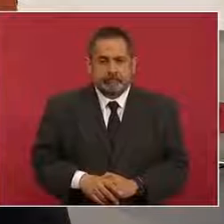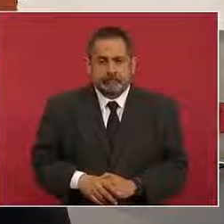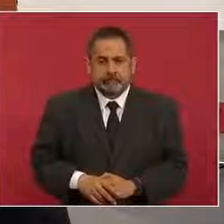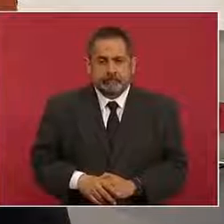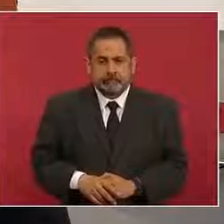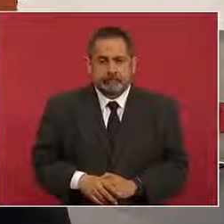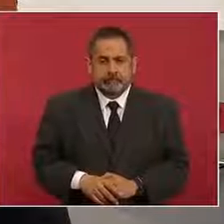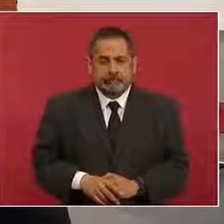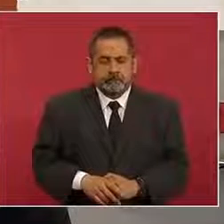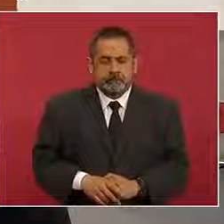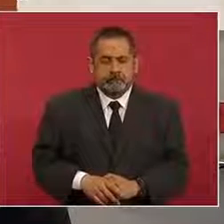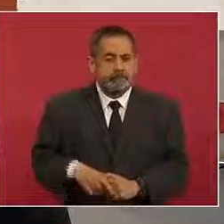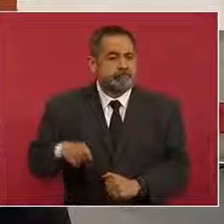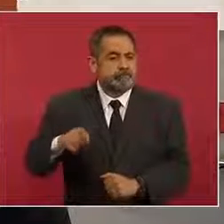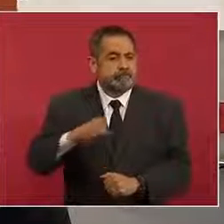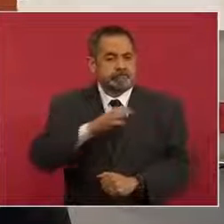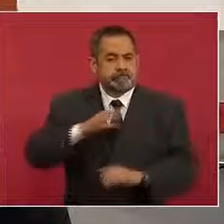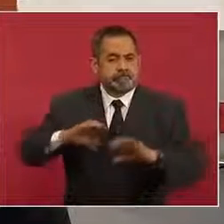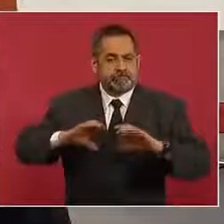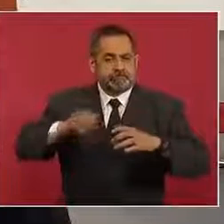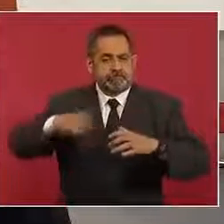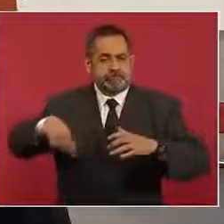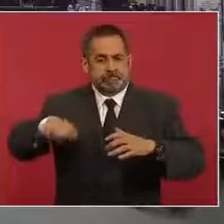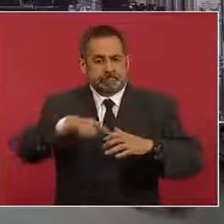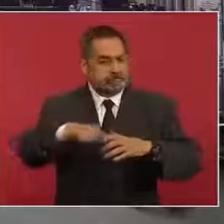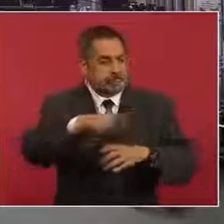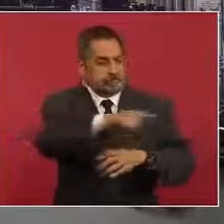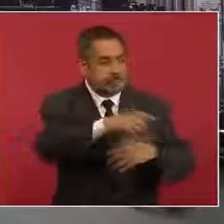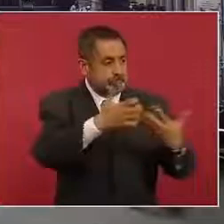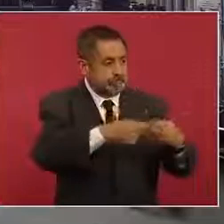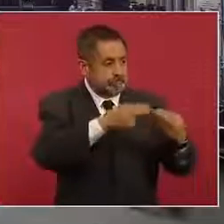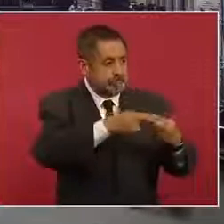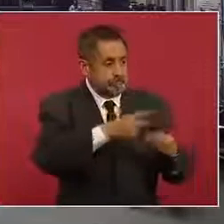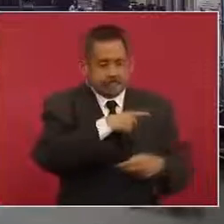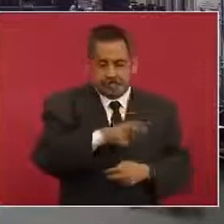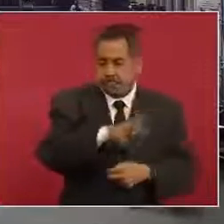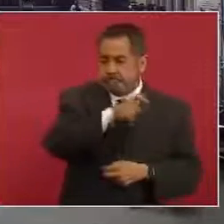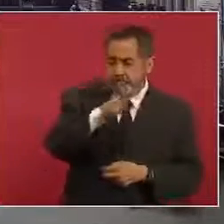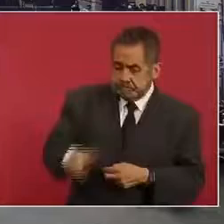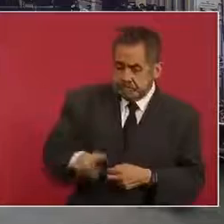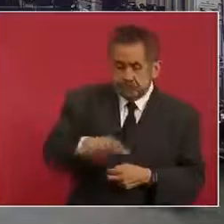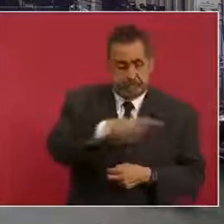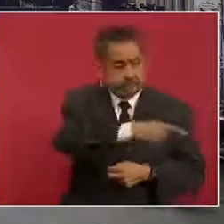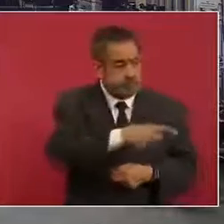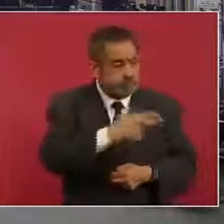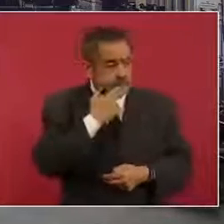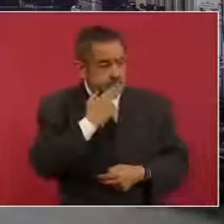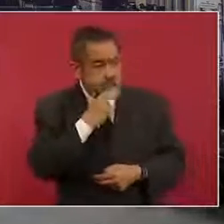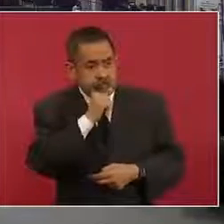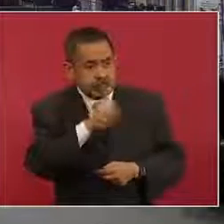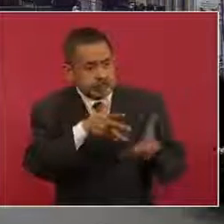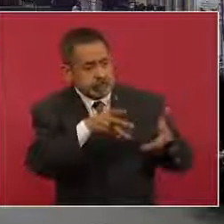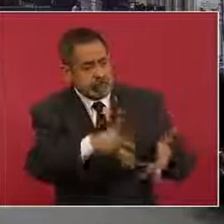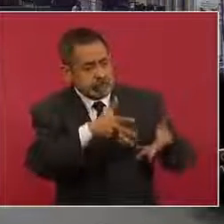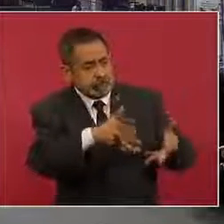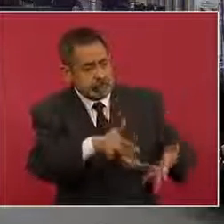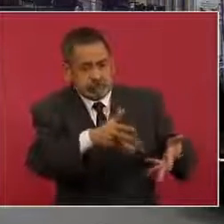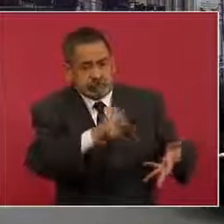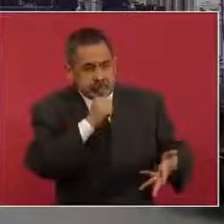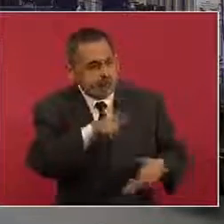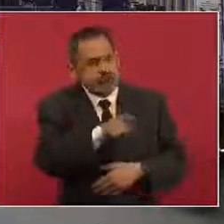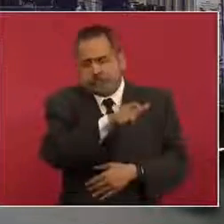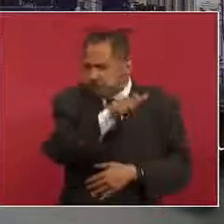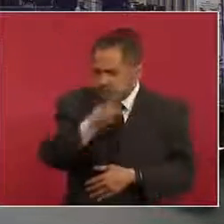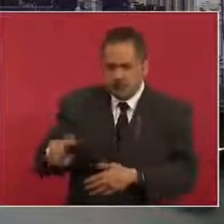El Congreso debería hacer que las empresas paguen tarifas por pozos inactivos en